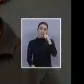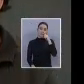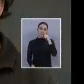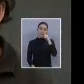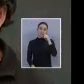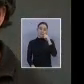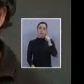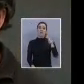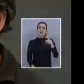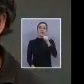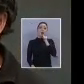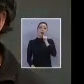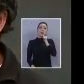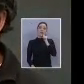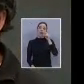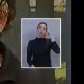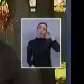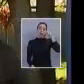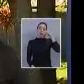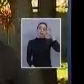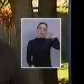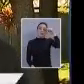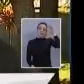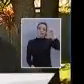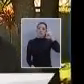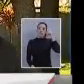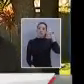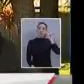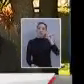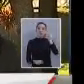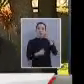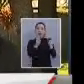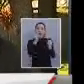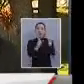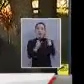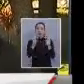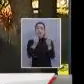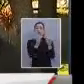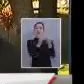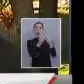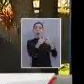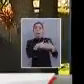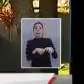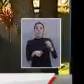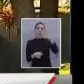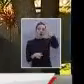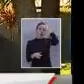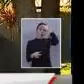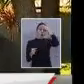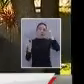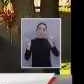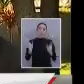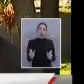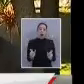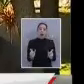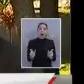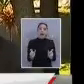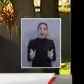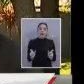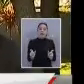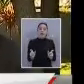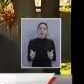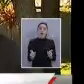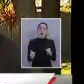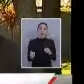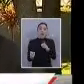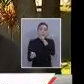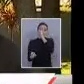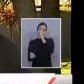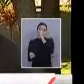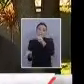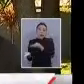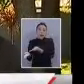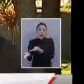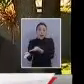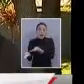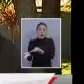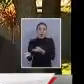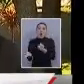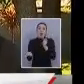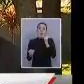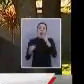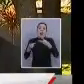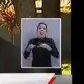el desconocimiento que tienen y en poca preparación que tienen también las empresas o los guardias de la presencia de estos perros y cuáles